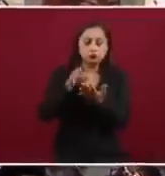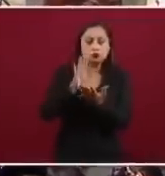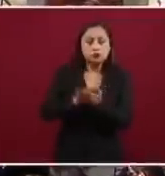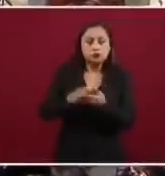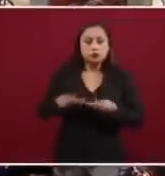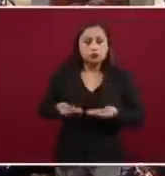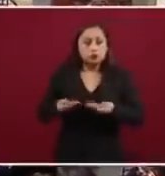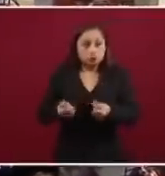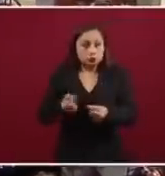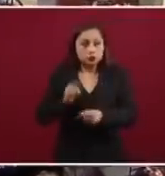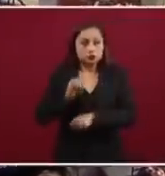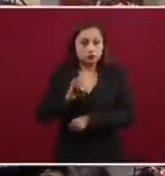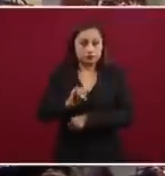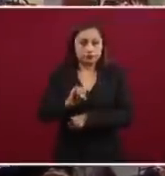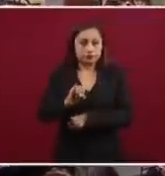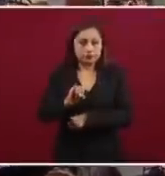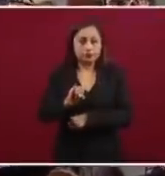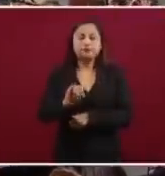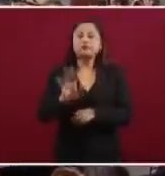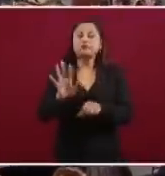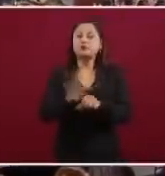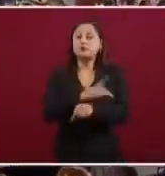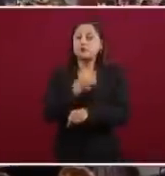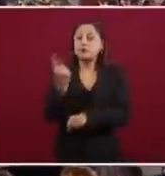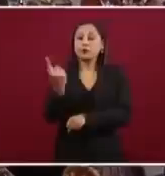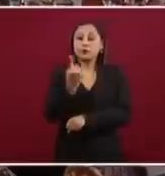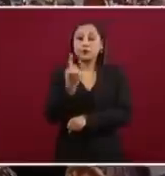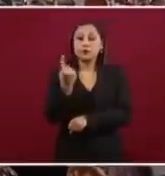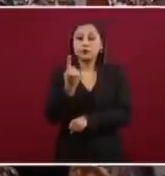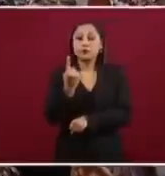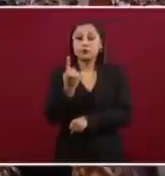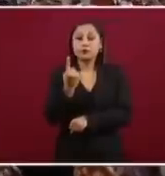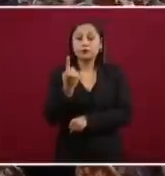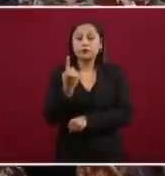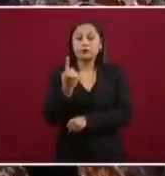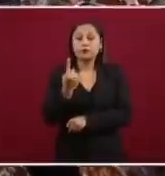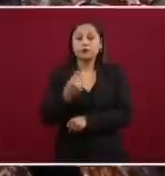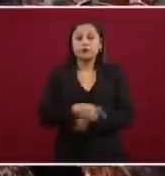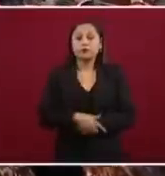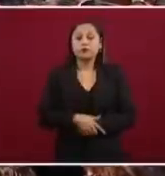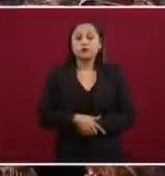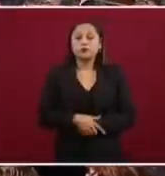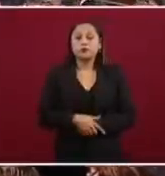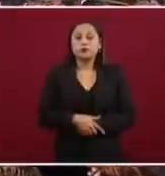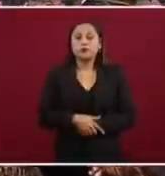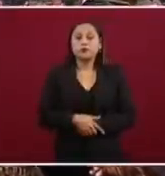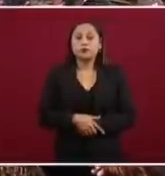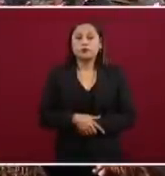porque habían